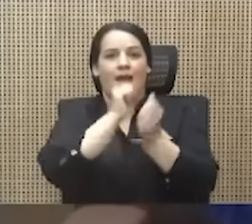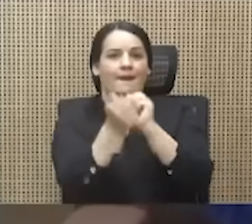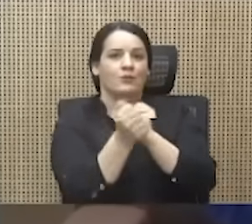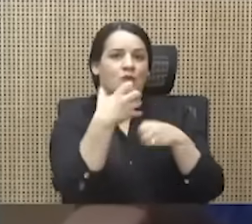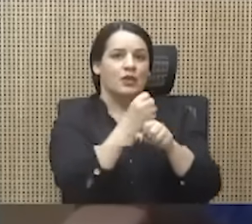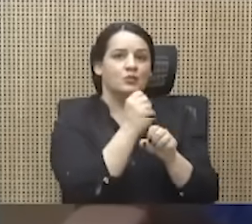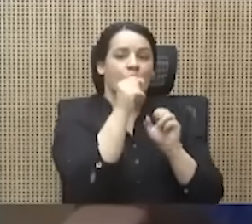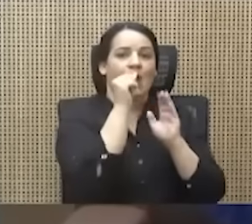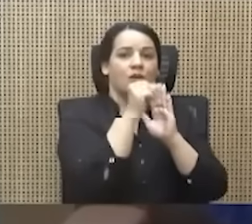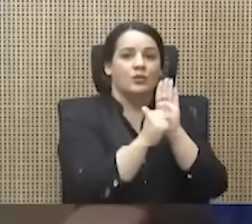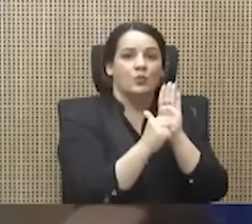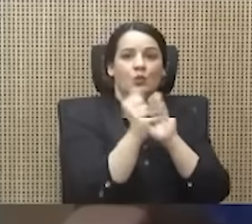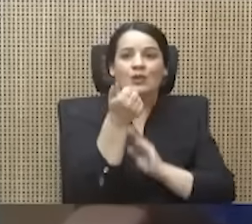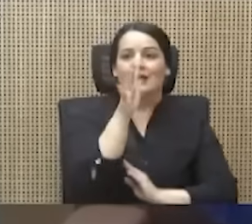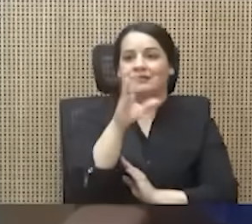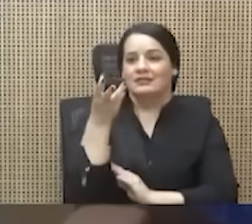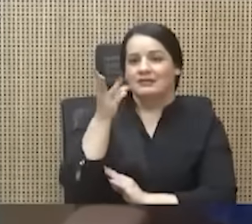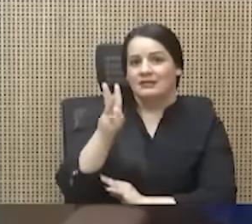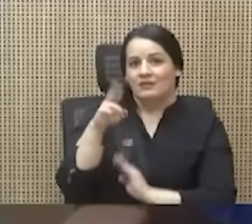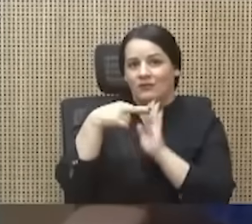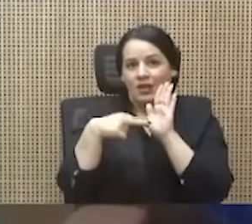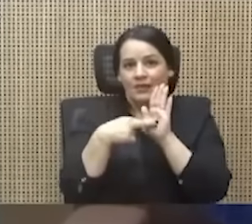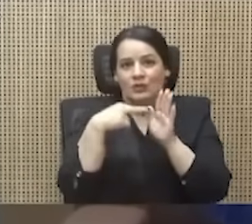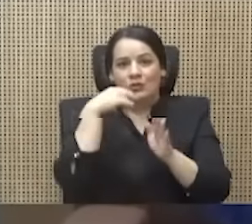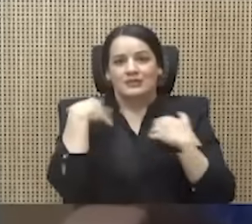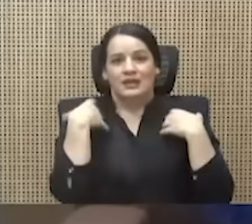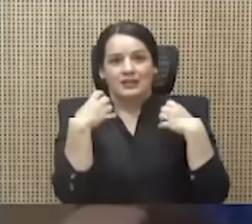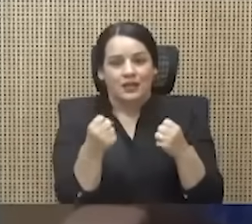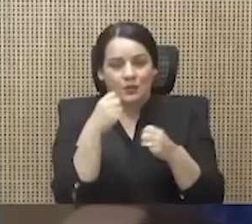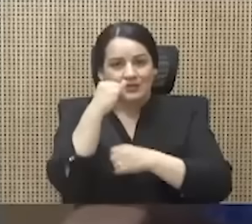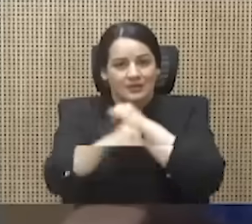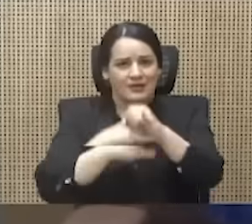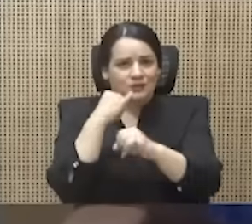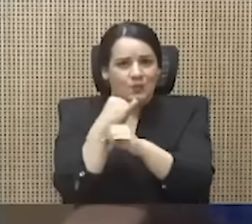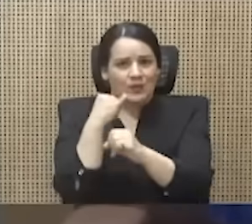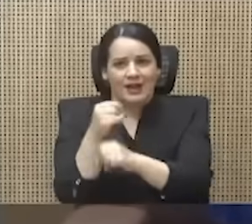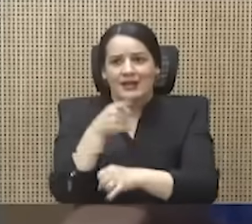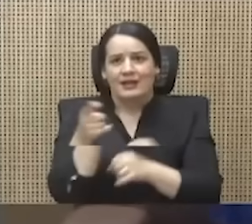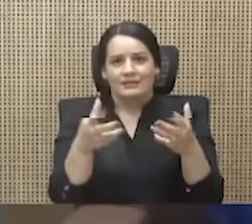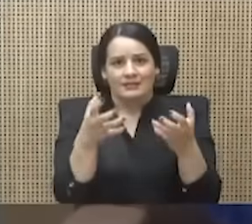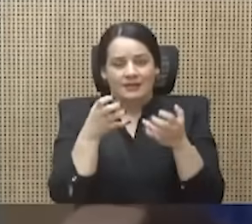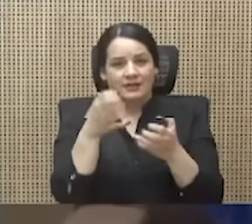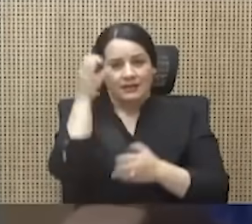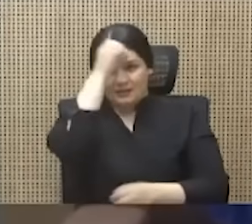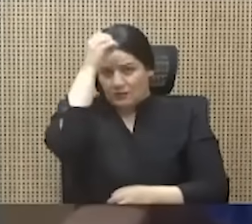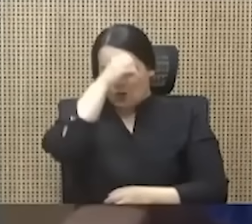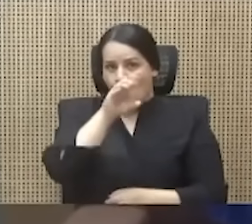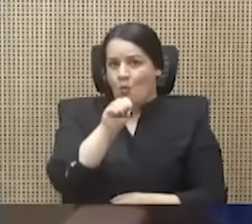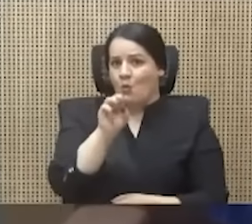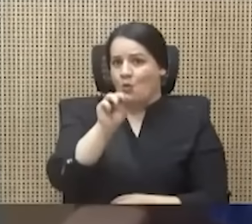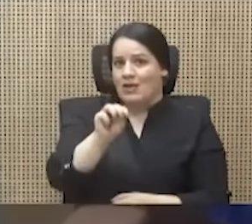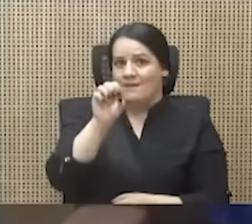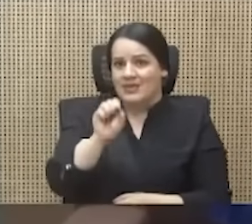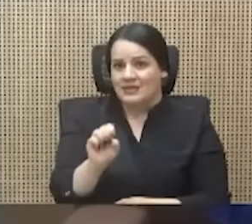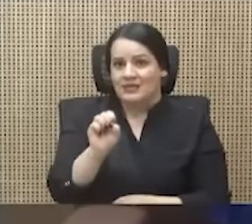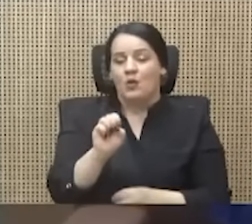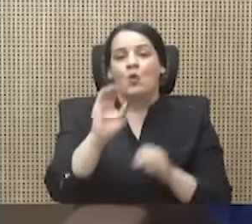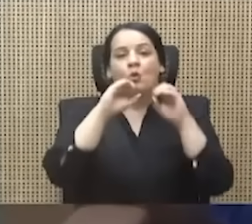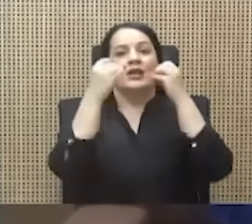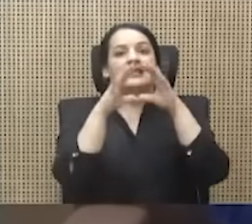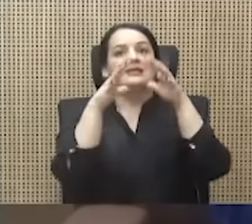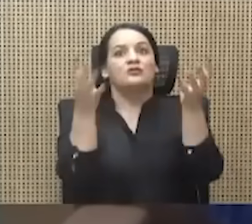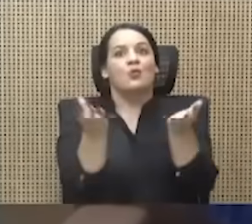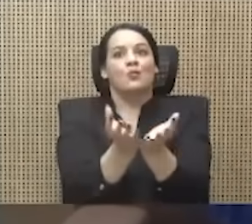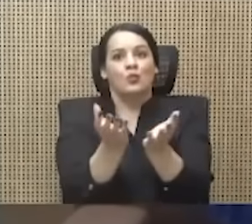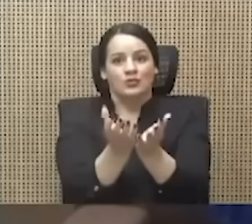15 y 16 del Reglamento Sanitario Internacional, con los que pretenden que los criterios de la OMS, Organización Mundial de la Salud, que